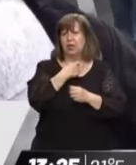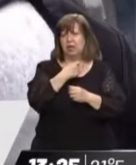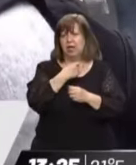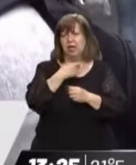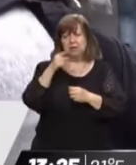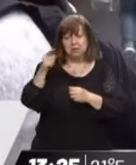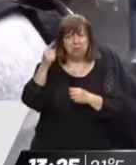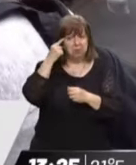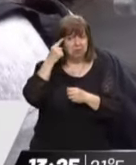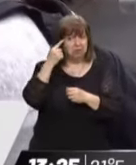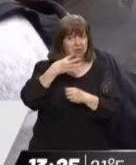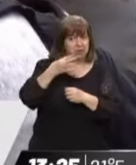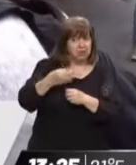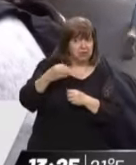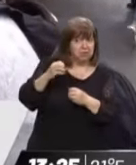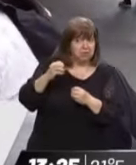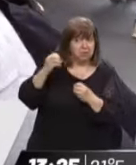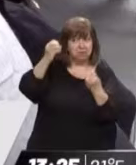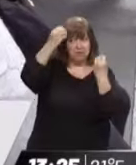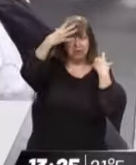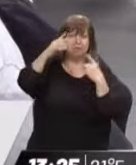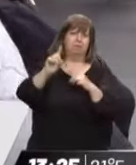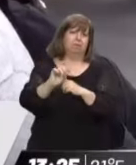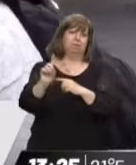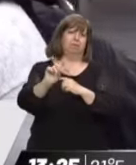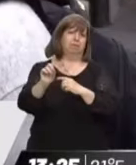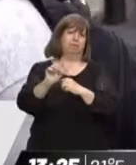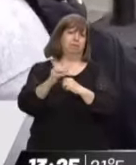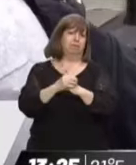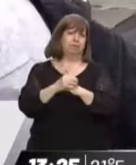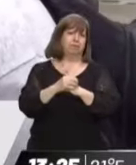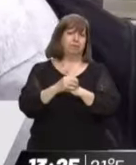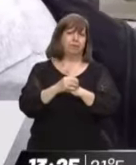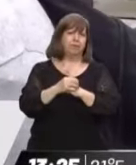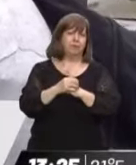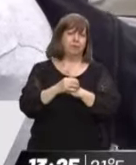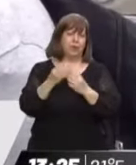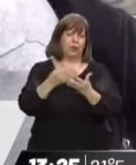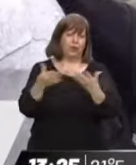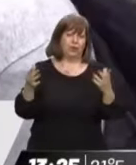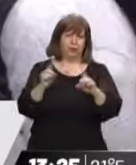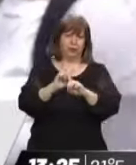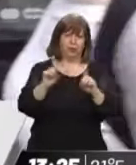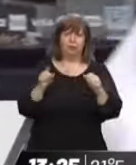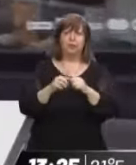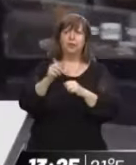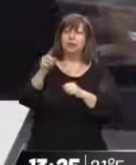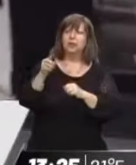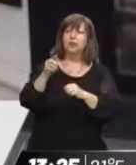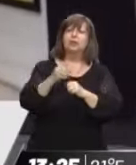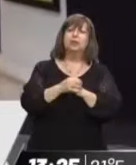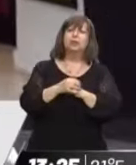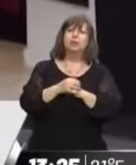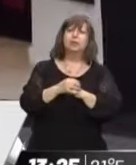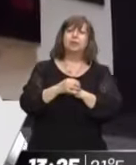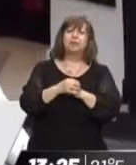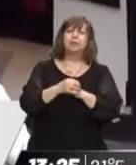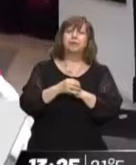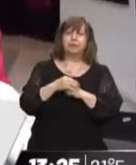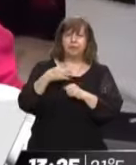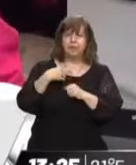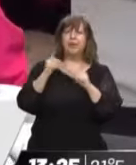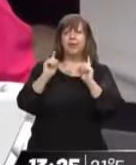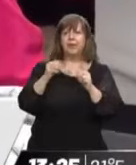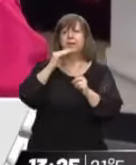creía lo que él decía, o sea, no estoy conforme con lo que él los ofrecía. ¿Usted, señora, qué piensa, Milei Massa? No, yo